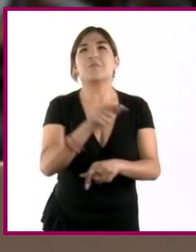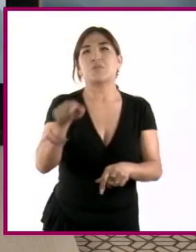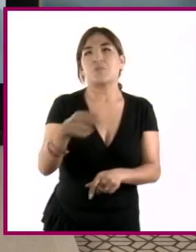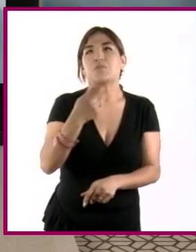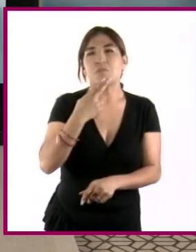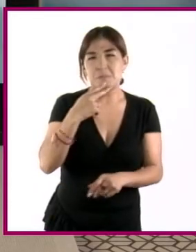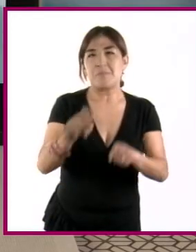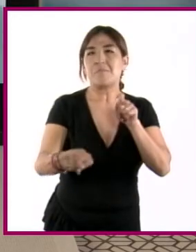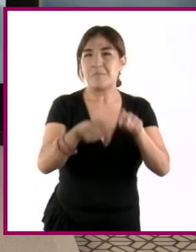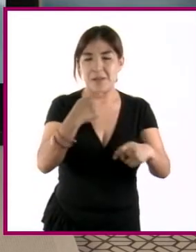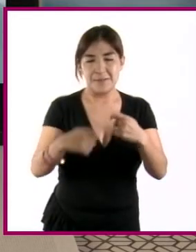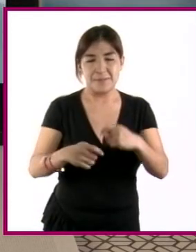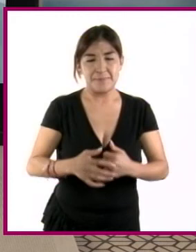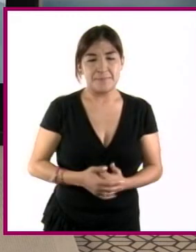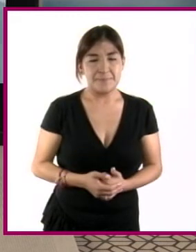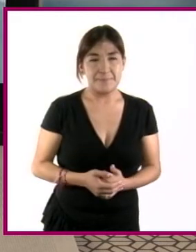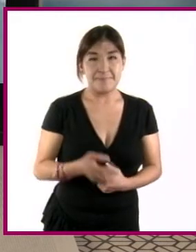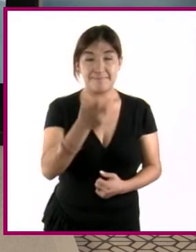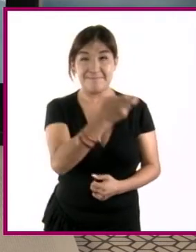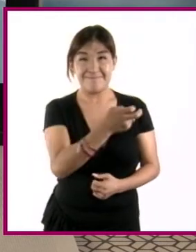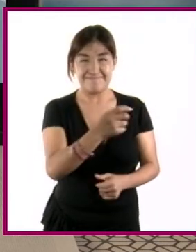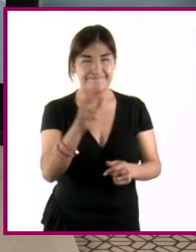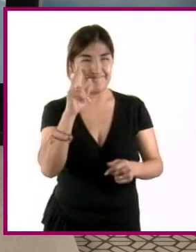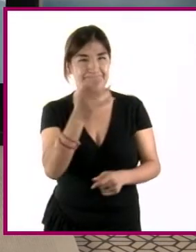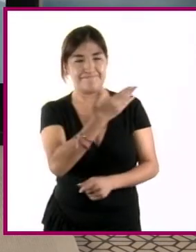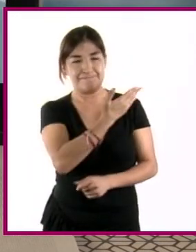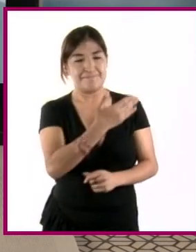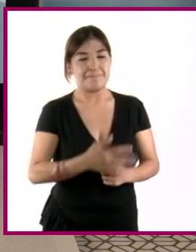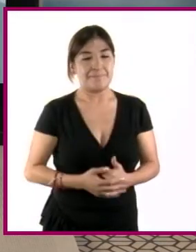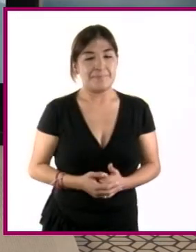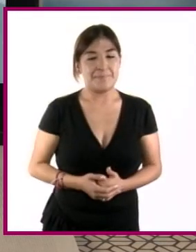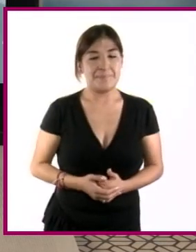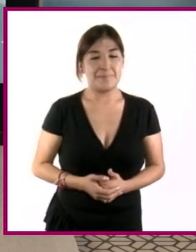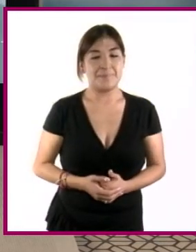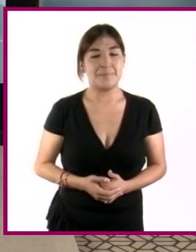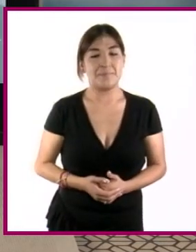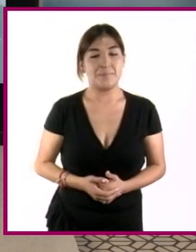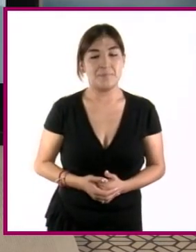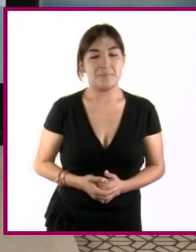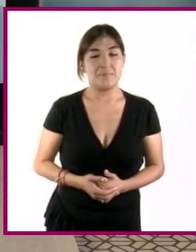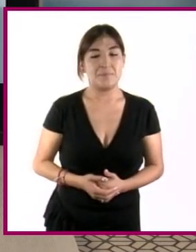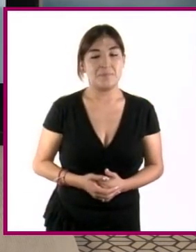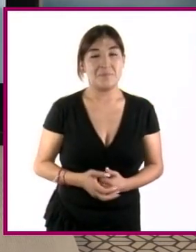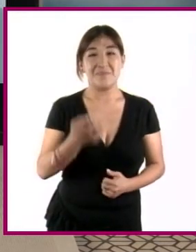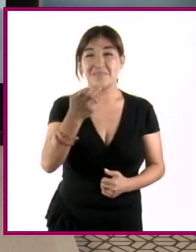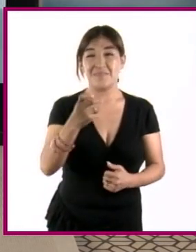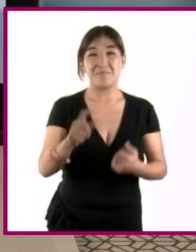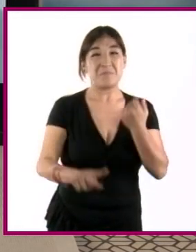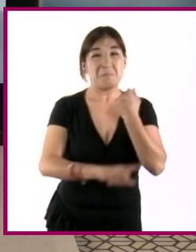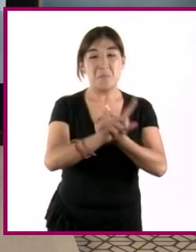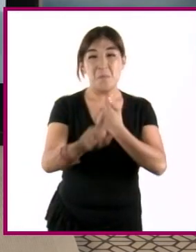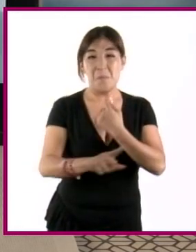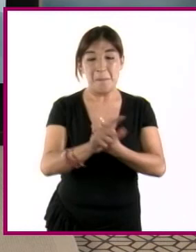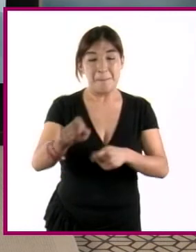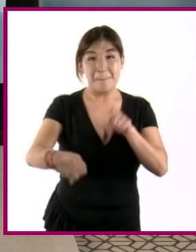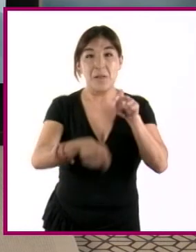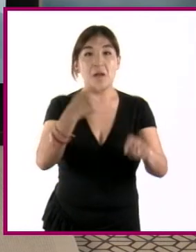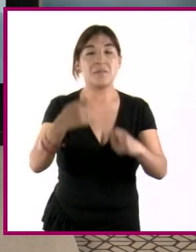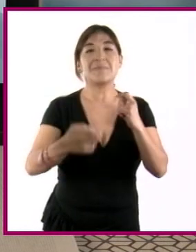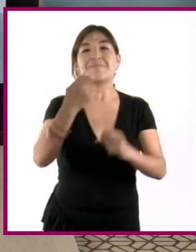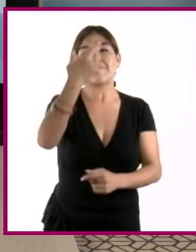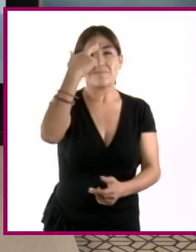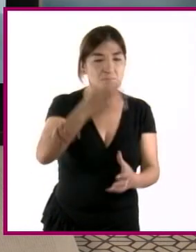otros. Poniendo atención a este gráfico, creo que la crisis de plástico viene del sector de envases